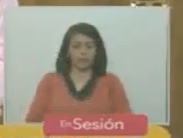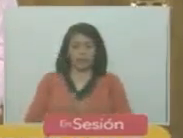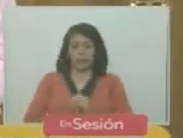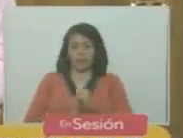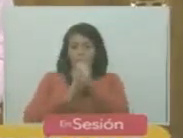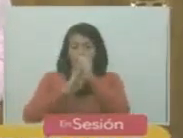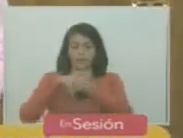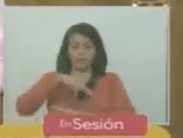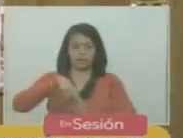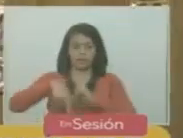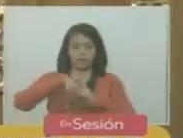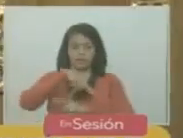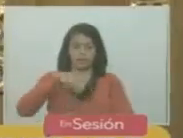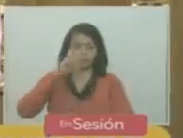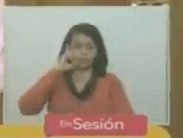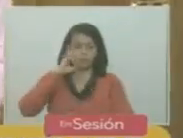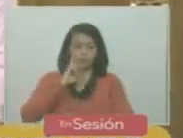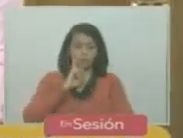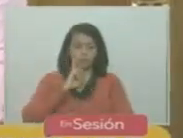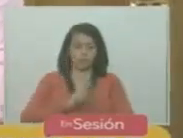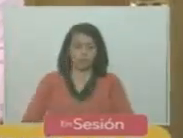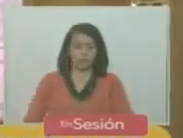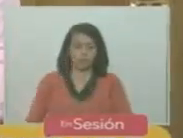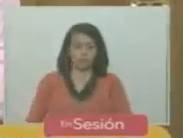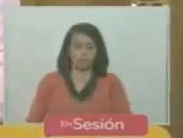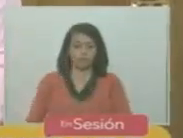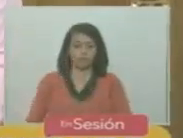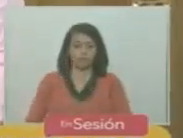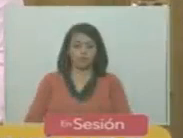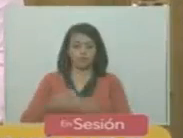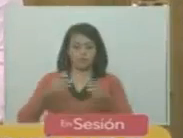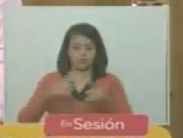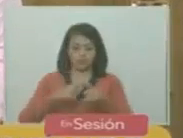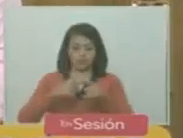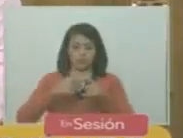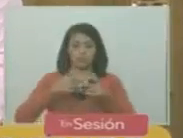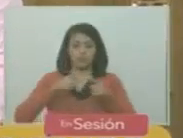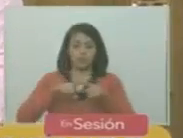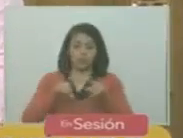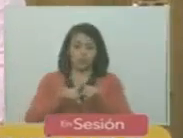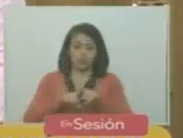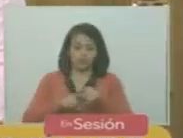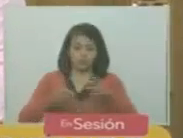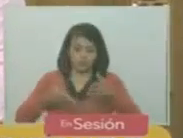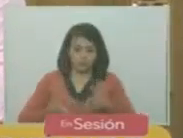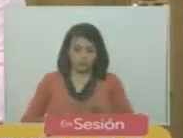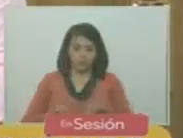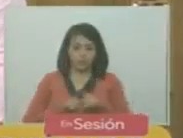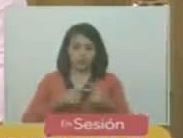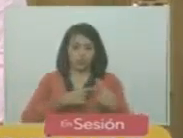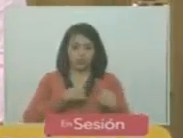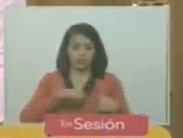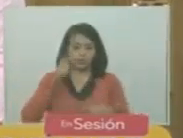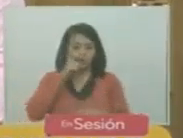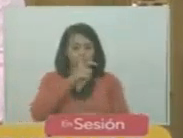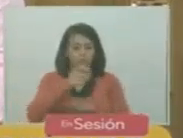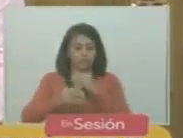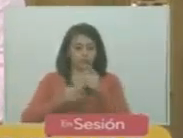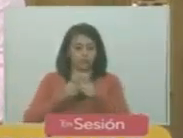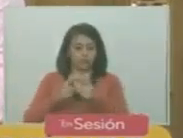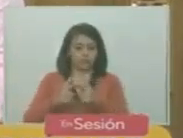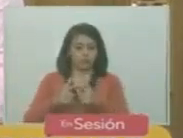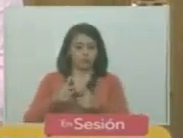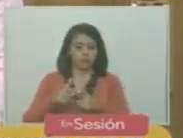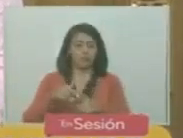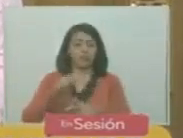líder de la Revolución Bolivariana, nacido del corazón del pueblo, quien ha dejado una